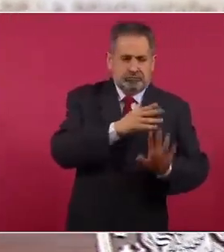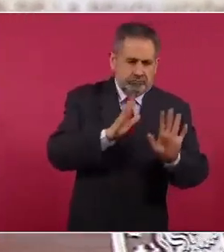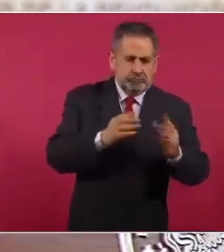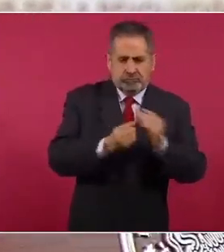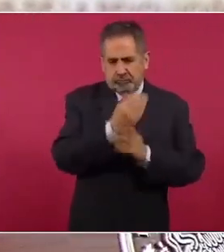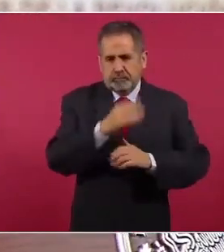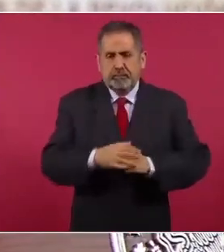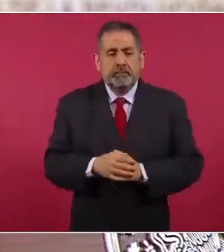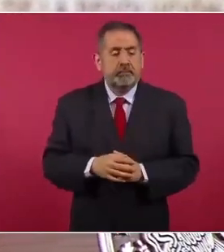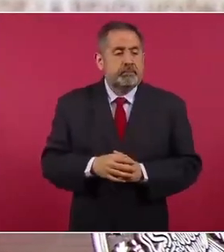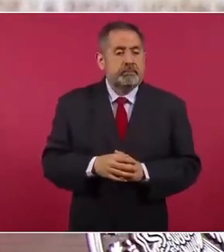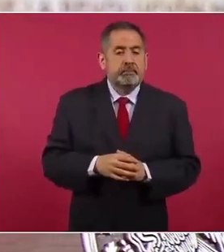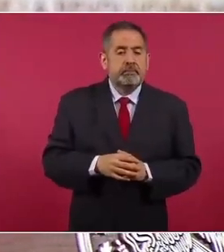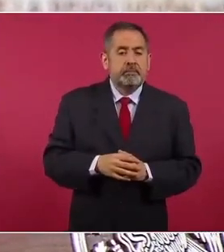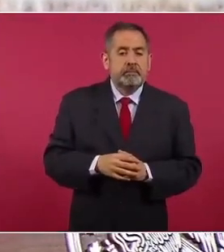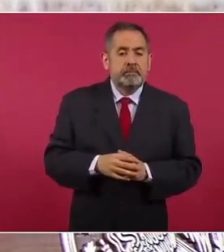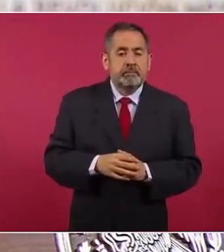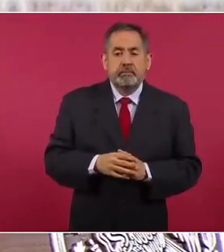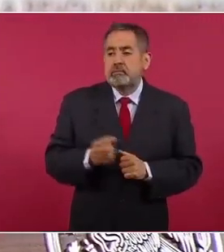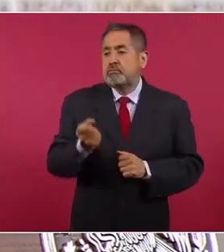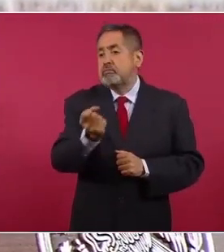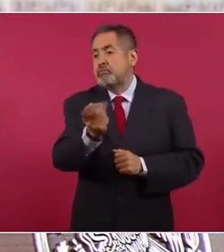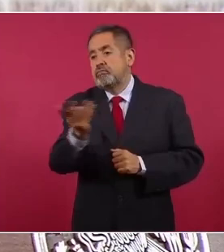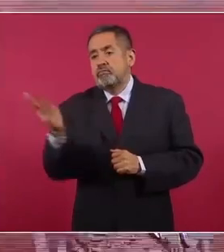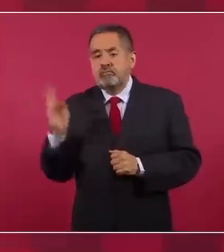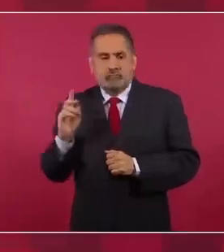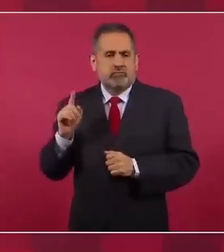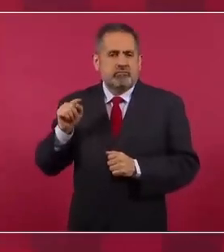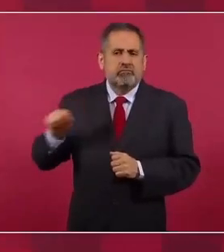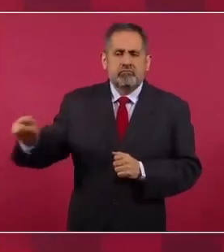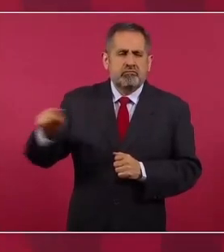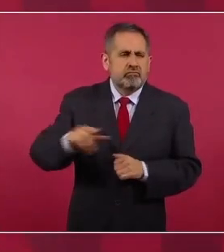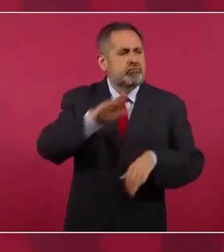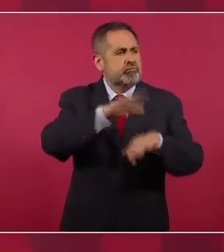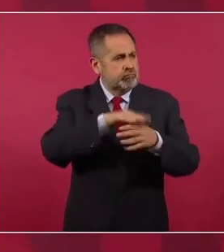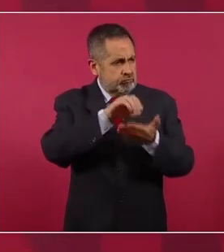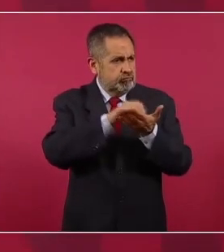y que le pidieron cita, audiencia,